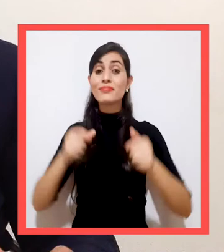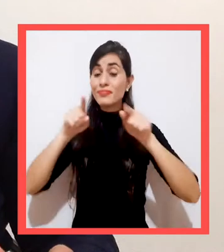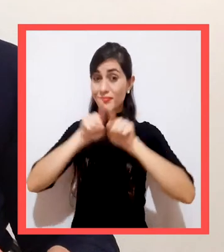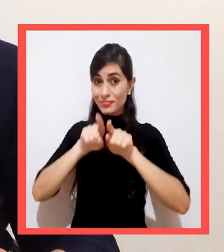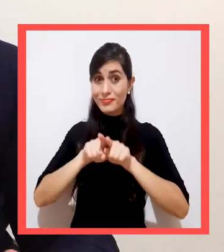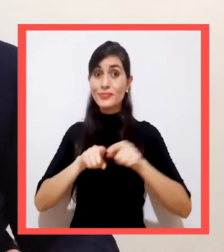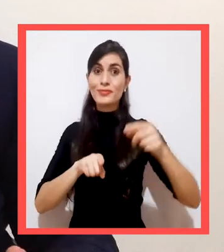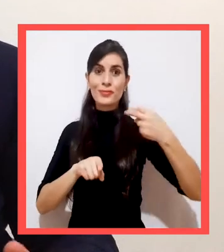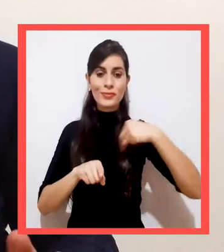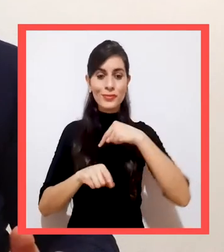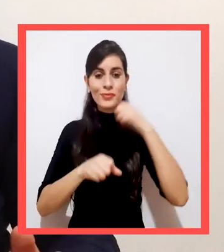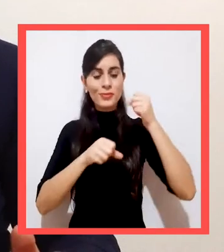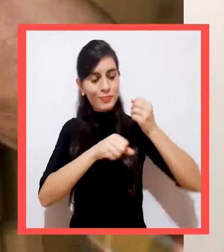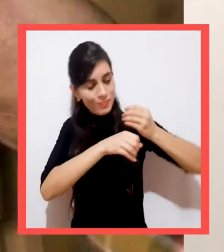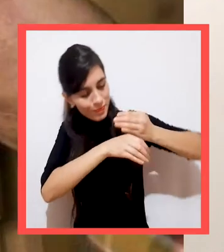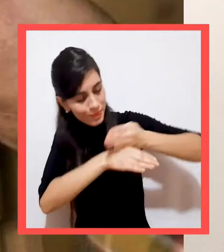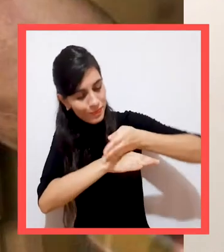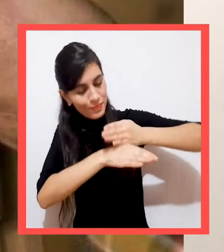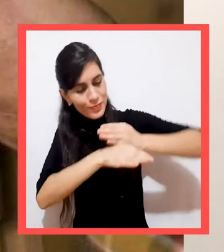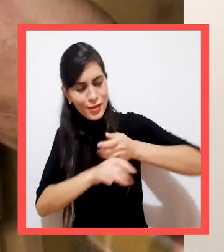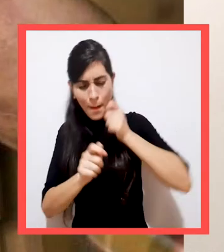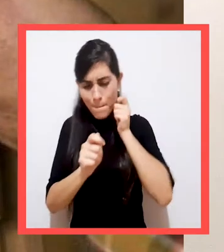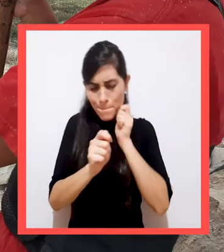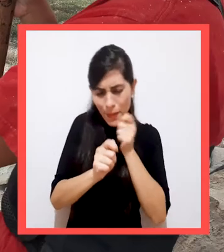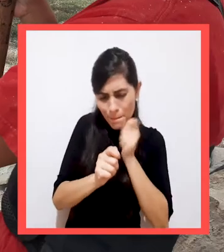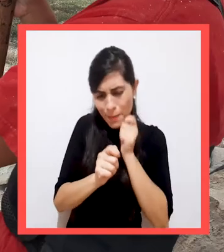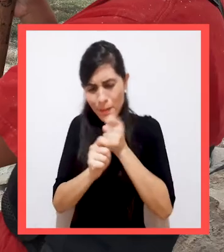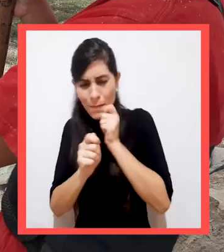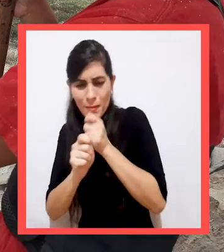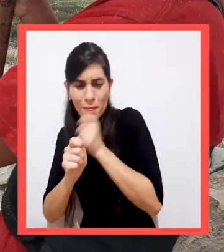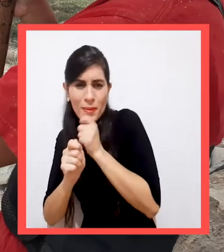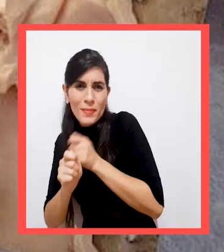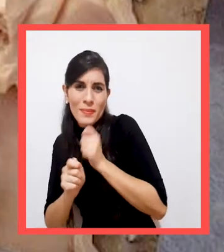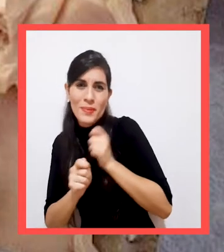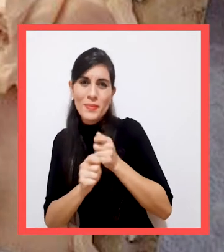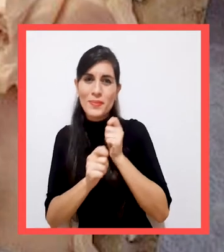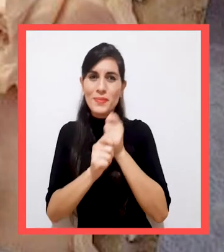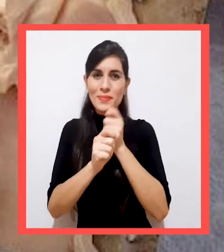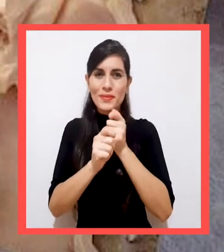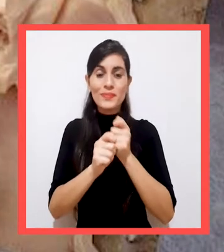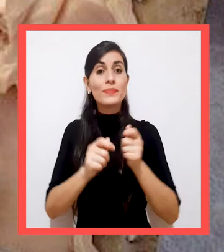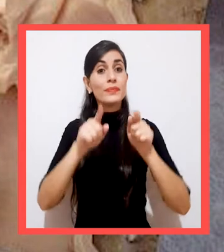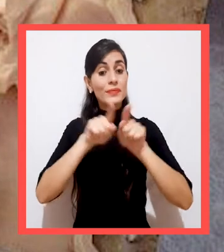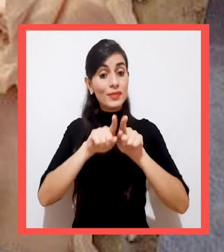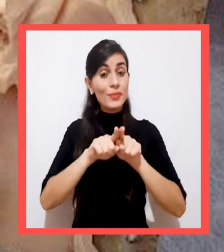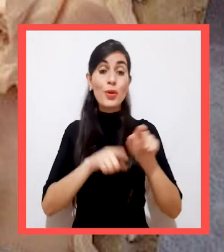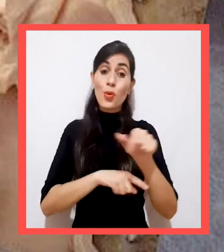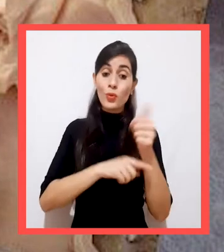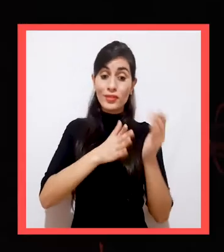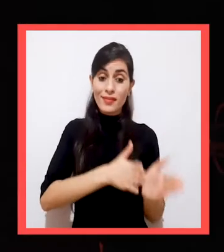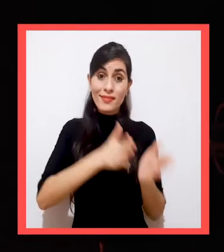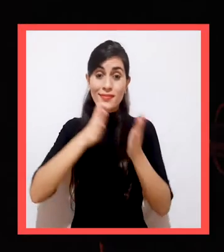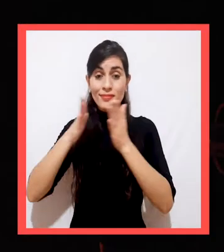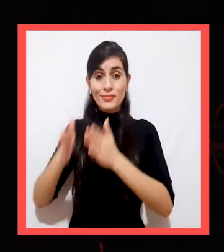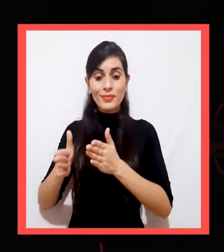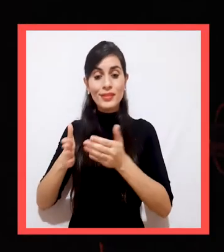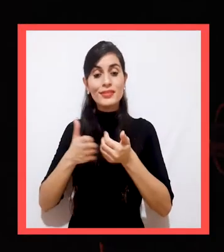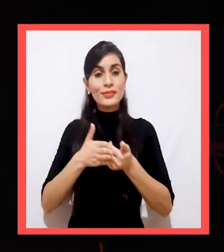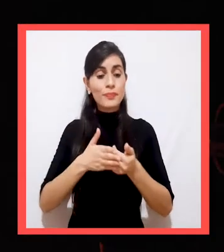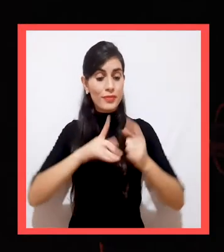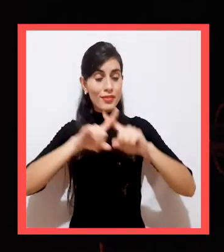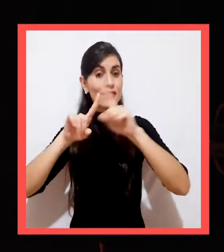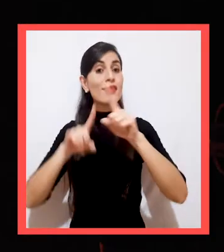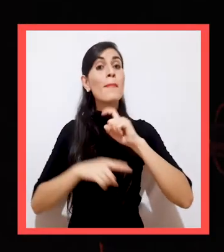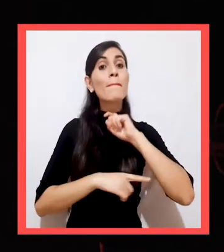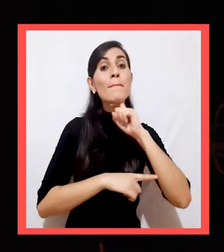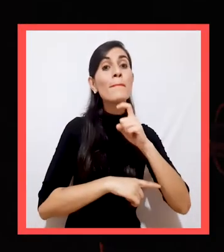que podemos trabajarla sobre madera, sobre piedra o sobre yeso. Tenemos la fundición, que esta va con los